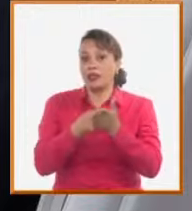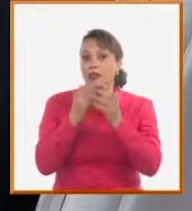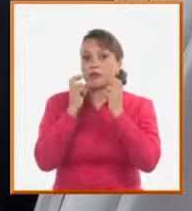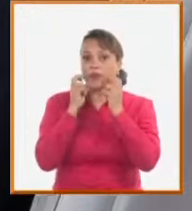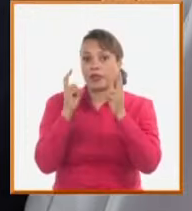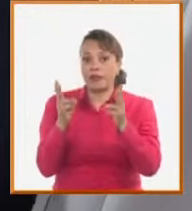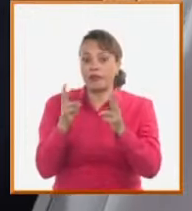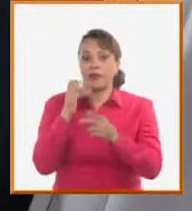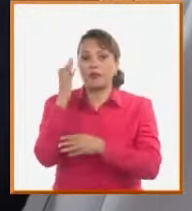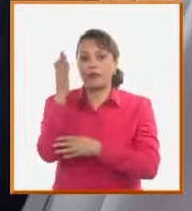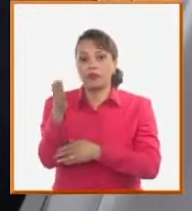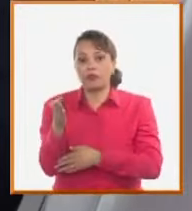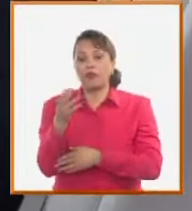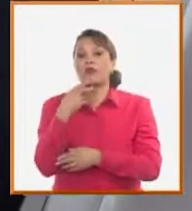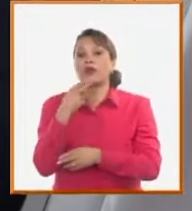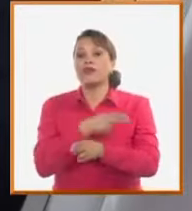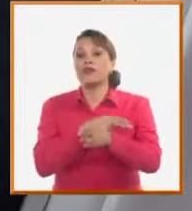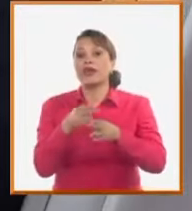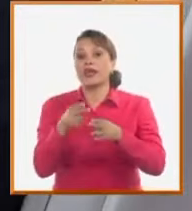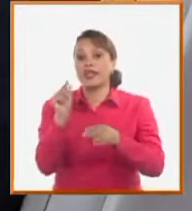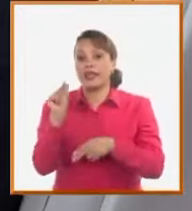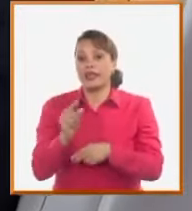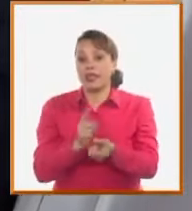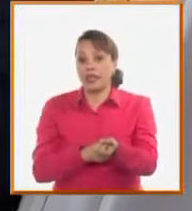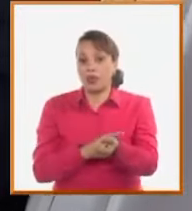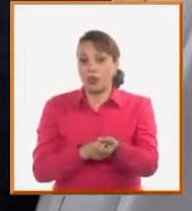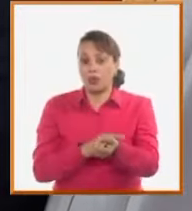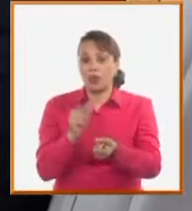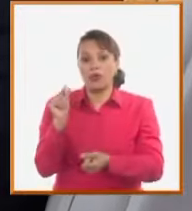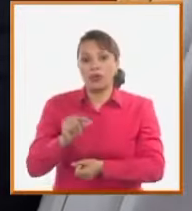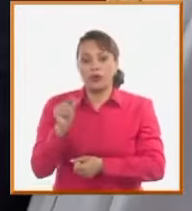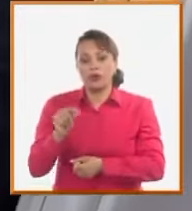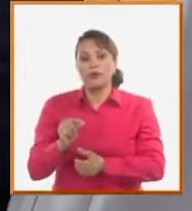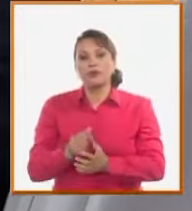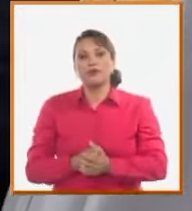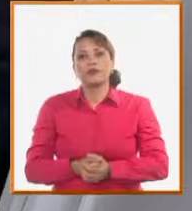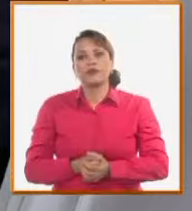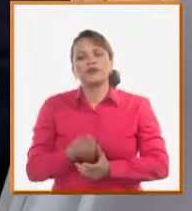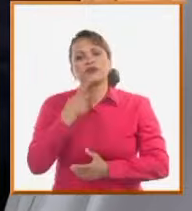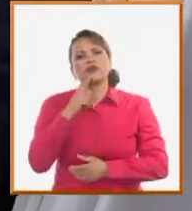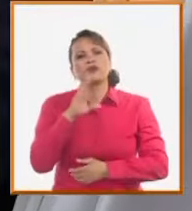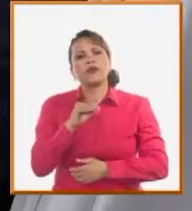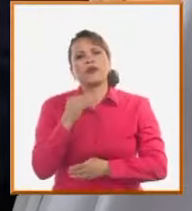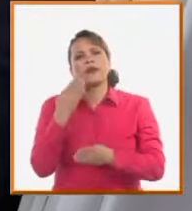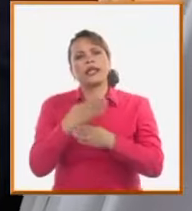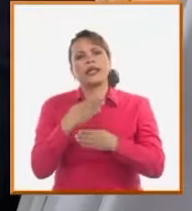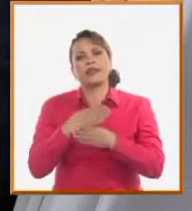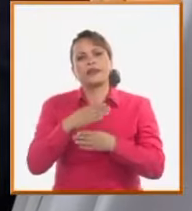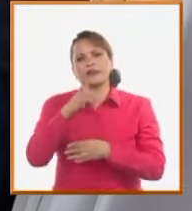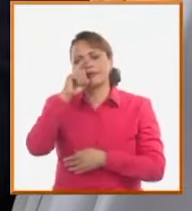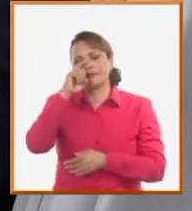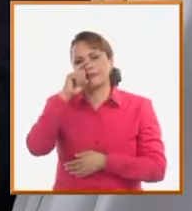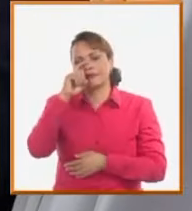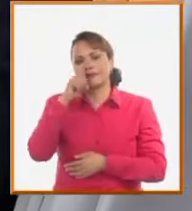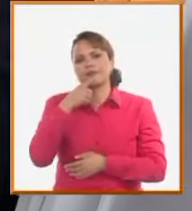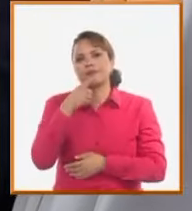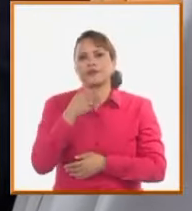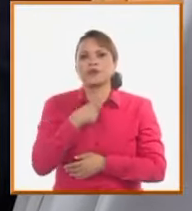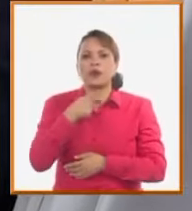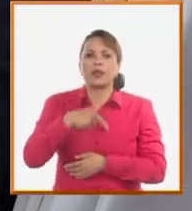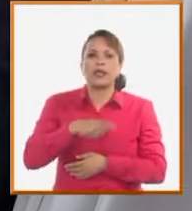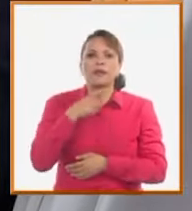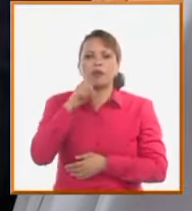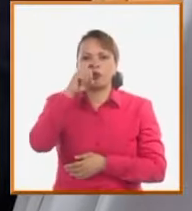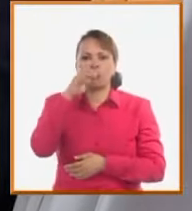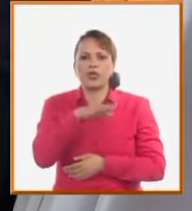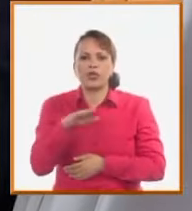incluso con herederos, porque tiene esa potencialidad. Cuando hablaba usted del límite de edad, estaba el tema de los niños. ¿Por qué